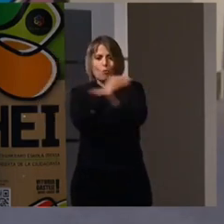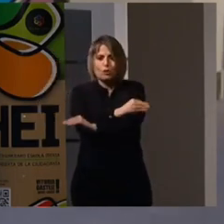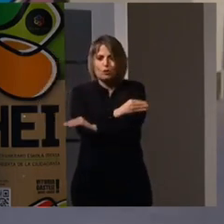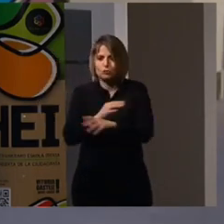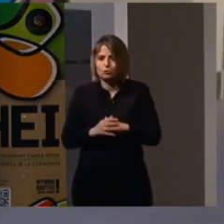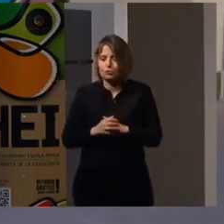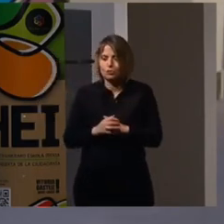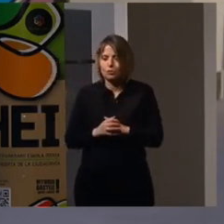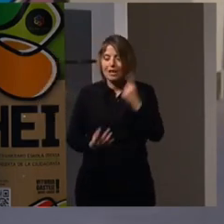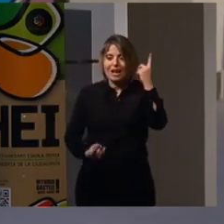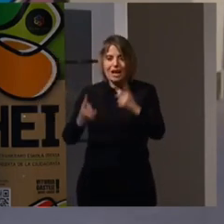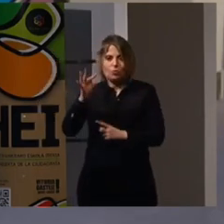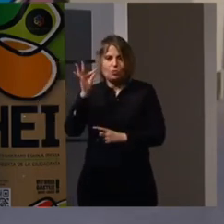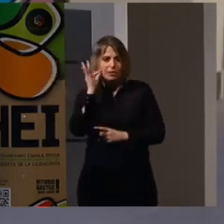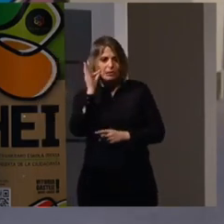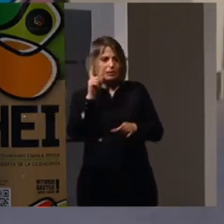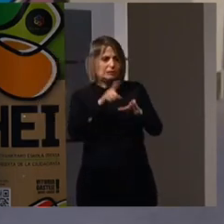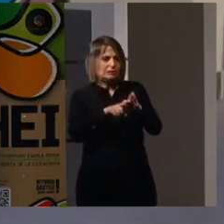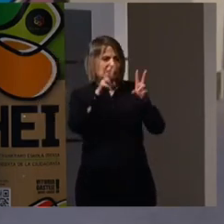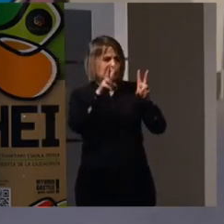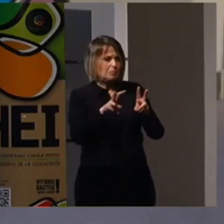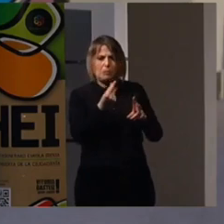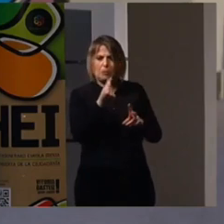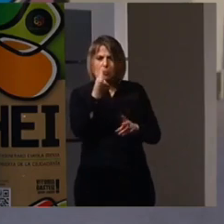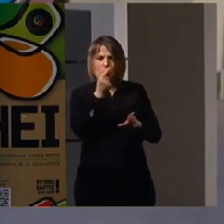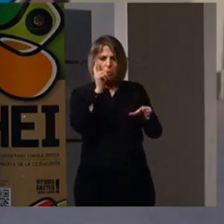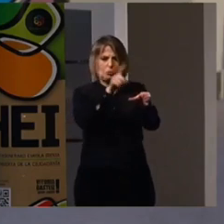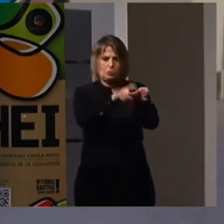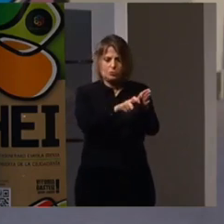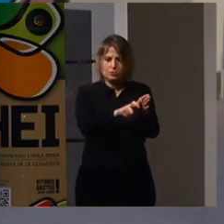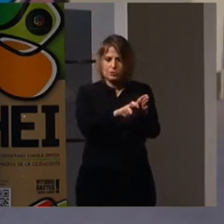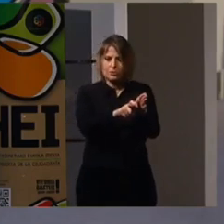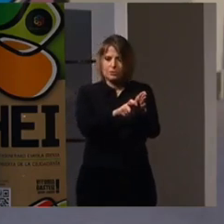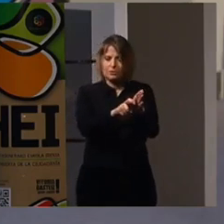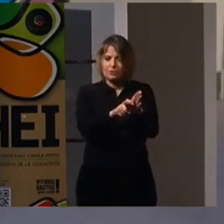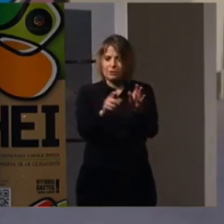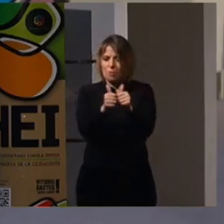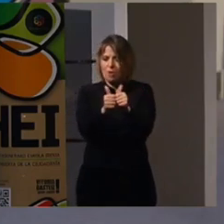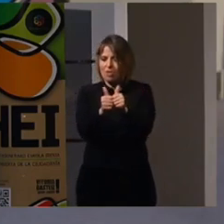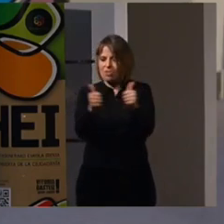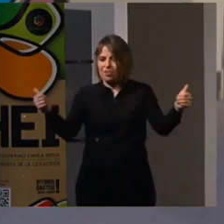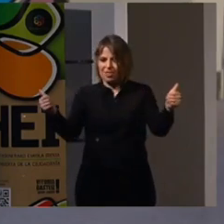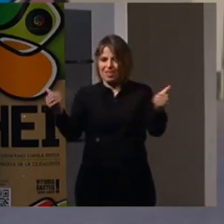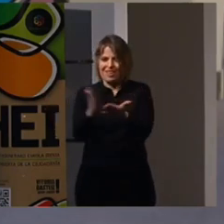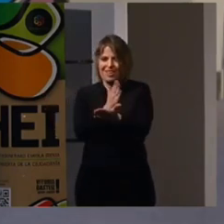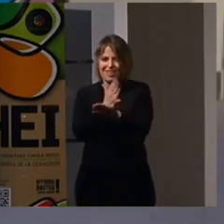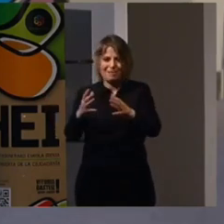esto. O sea, hay algunas que entran a este tema, pero muy pocas. Entonces hay un divorcio ideológico en ese